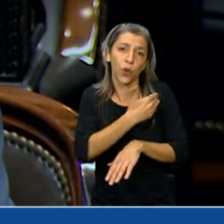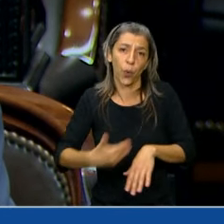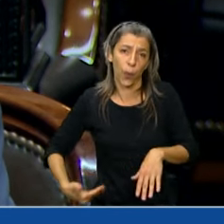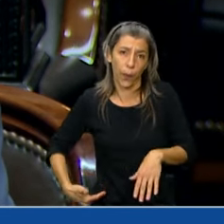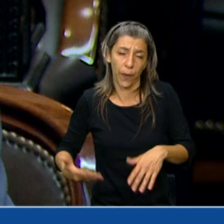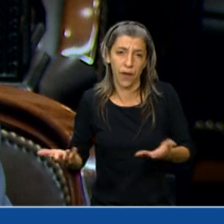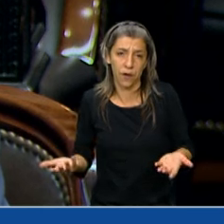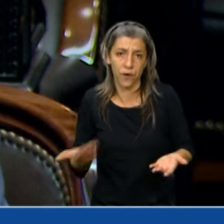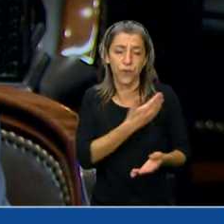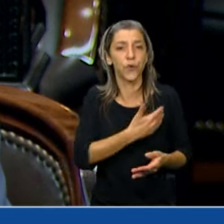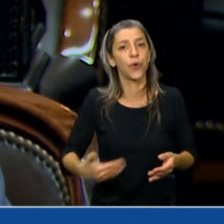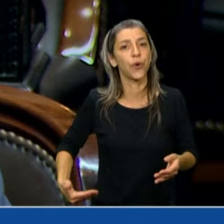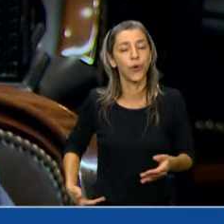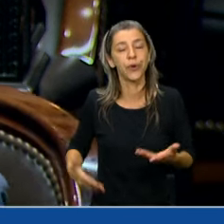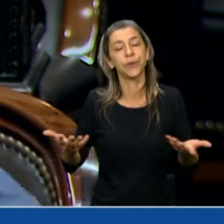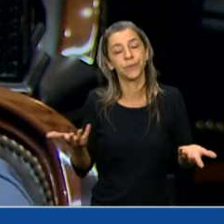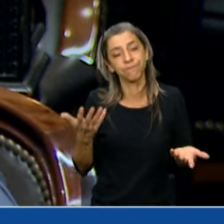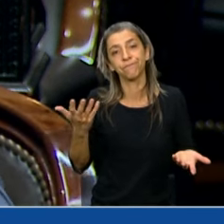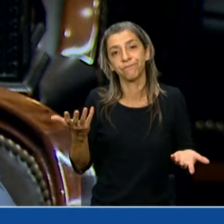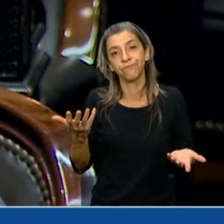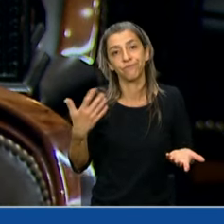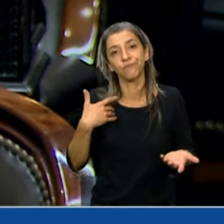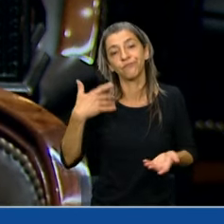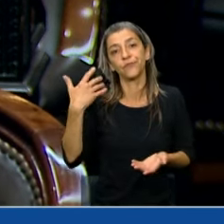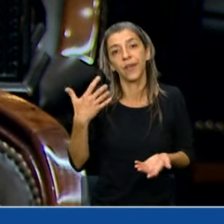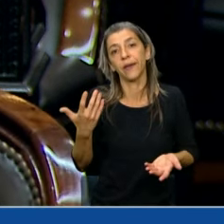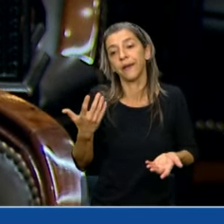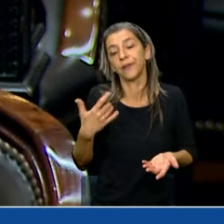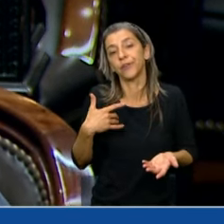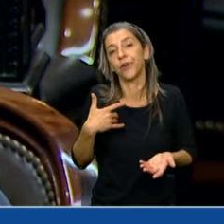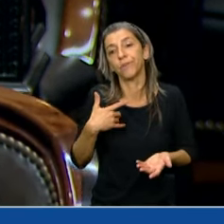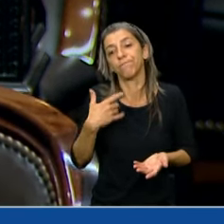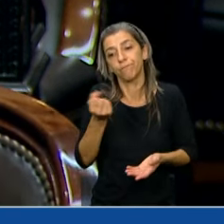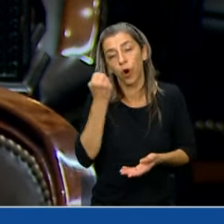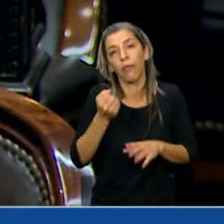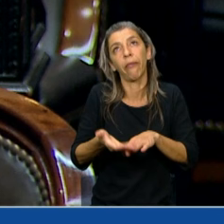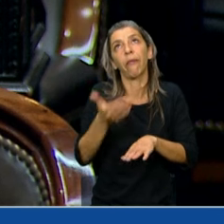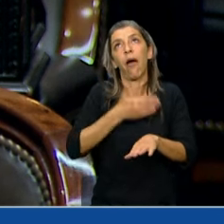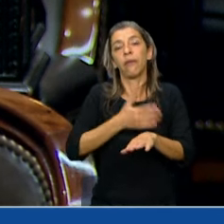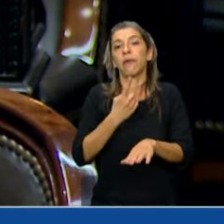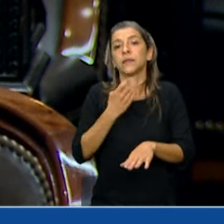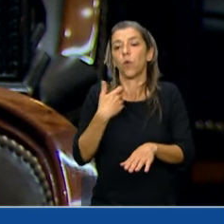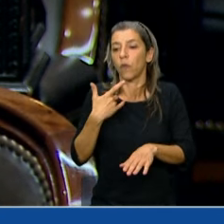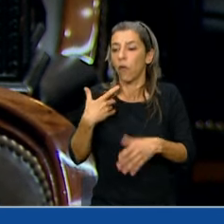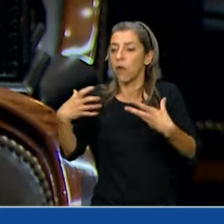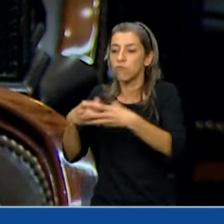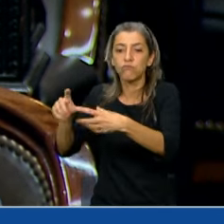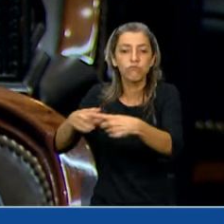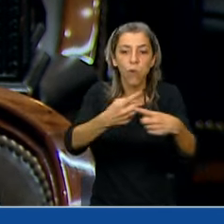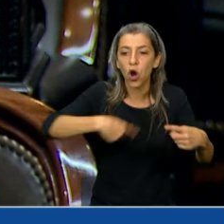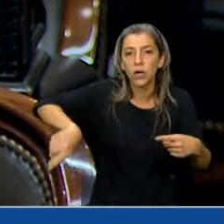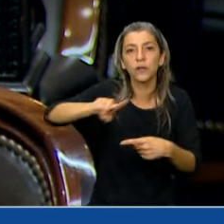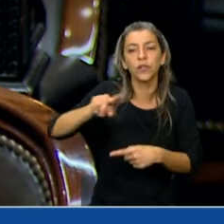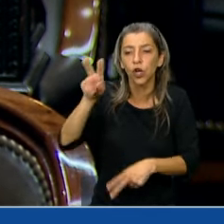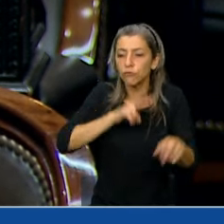lograr que esta ley sea una política compartida por la mayoría de los bloques y toda política de estado no se